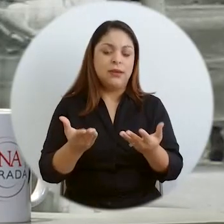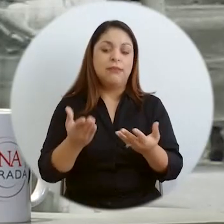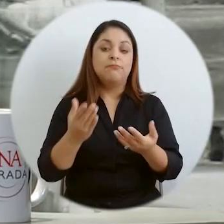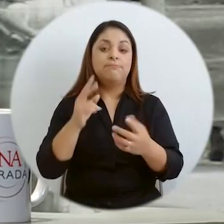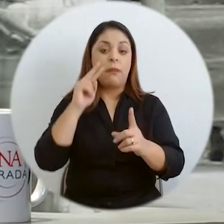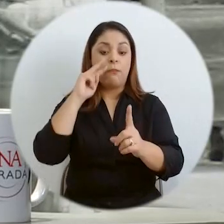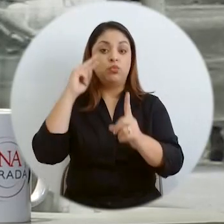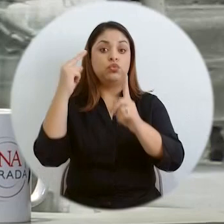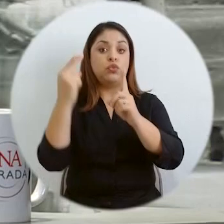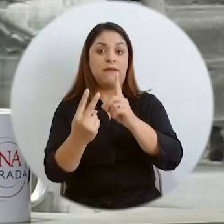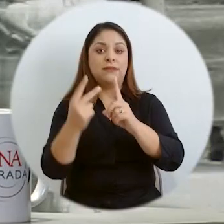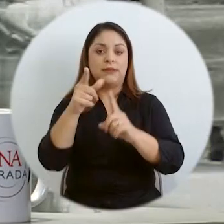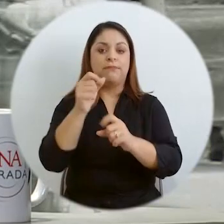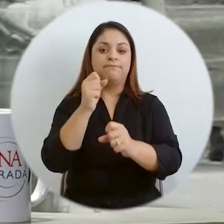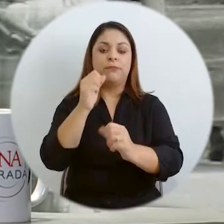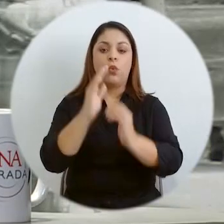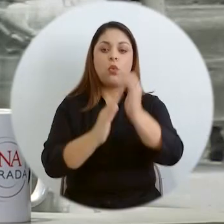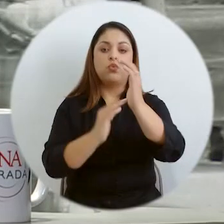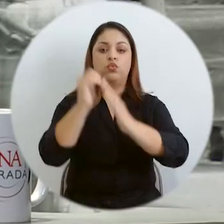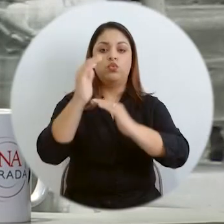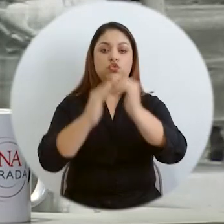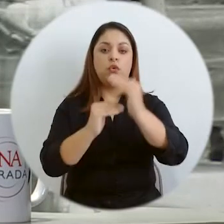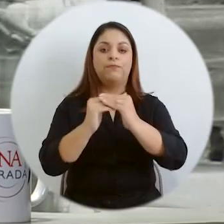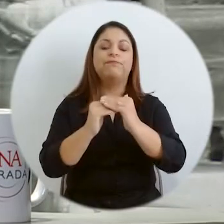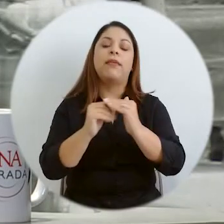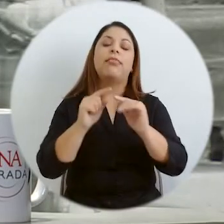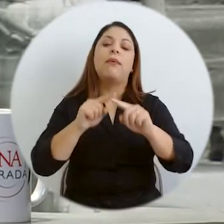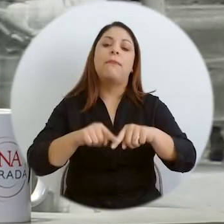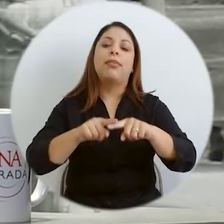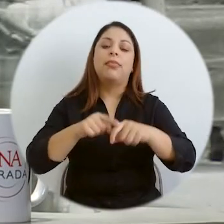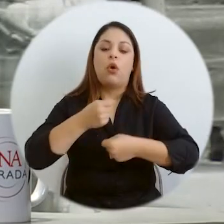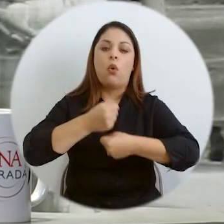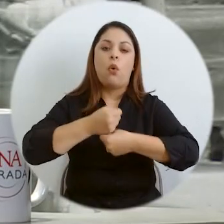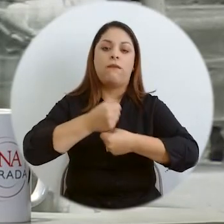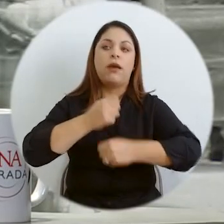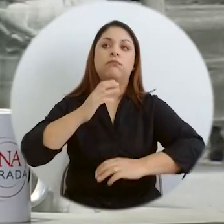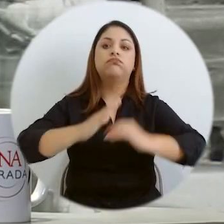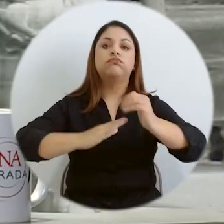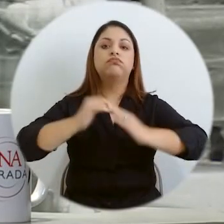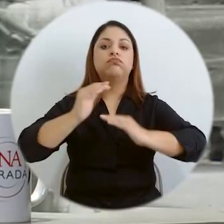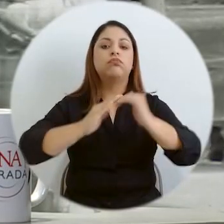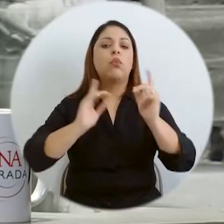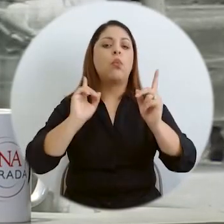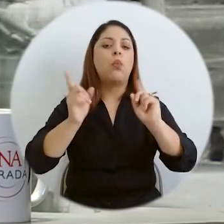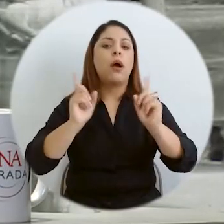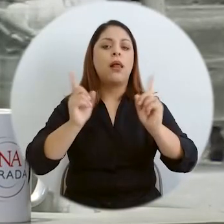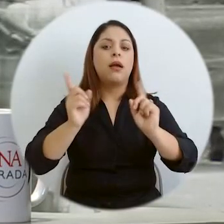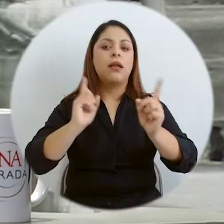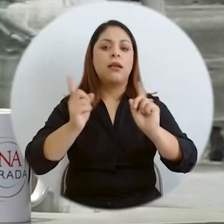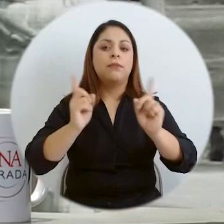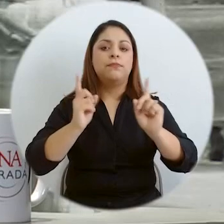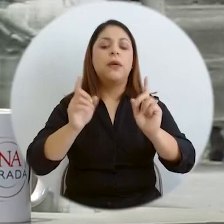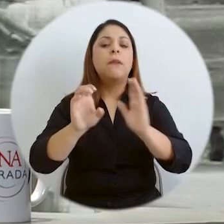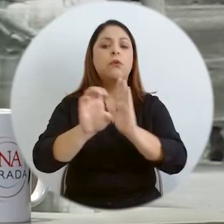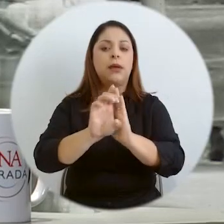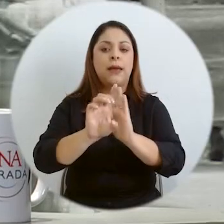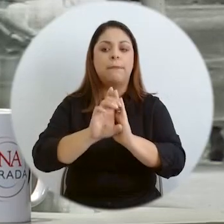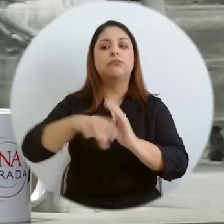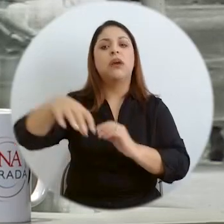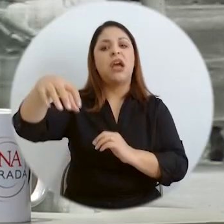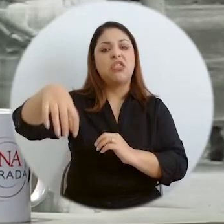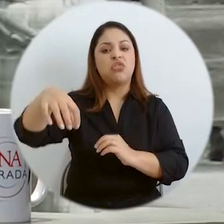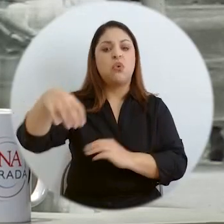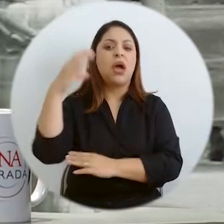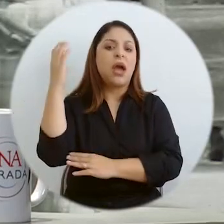constructivo? Tiene que ver también con el tipo de obras que se registran. Porque, por ejemplo, mientras cantones como Cartago,